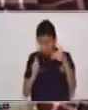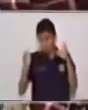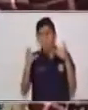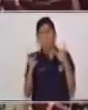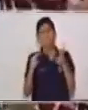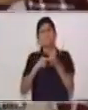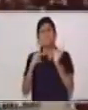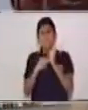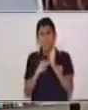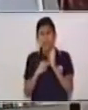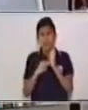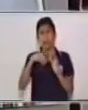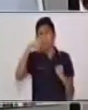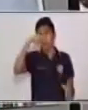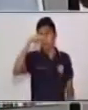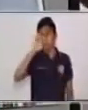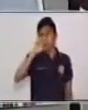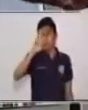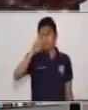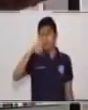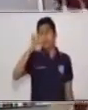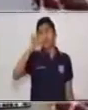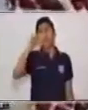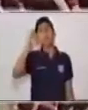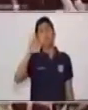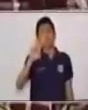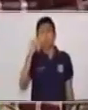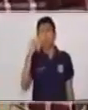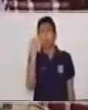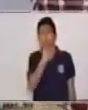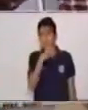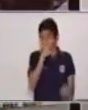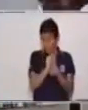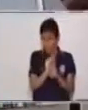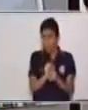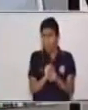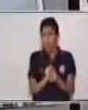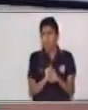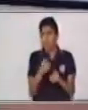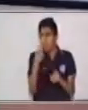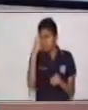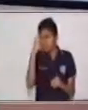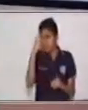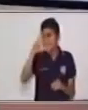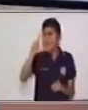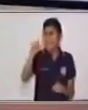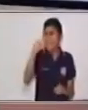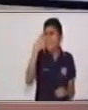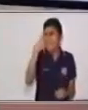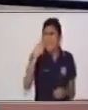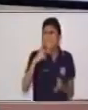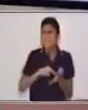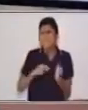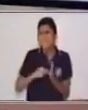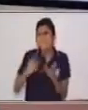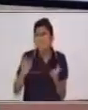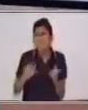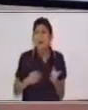que lo primero que va a ser, lo que primero que encontramos va a ser un artículo o una preposición?